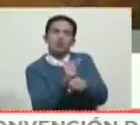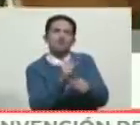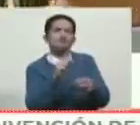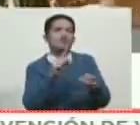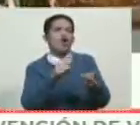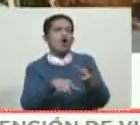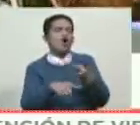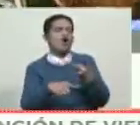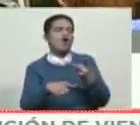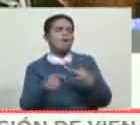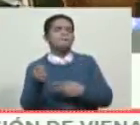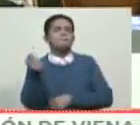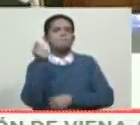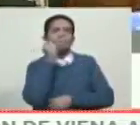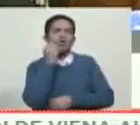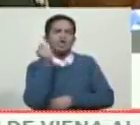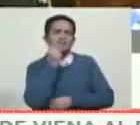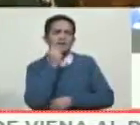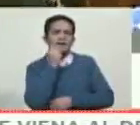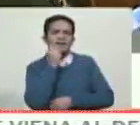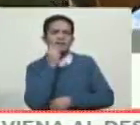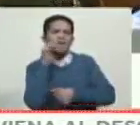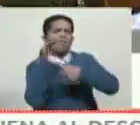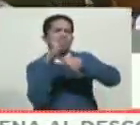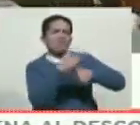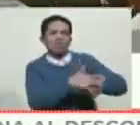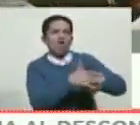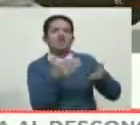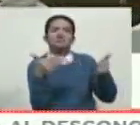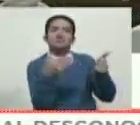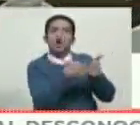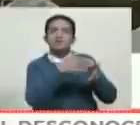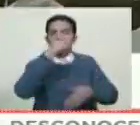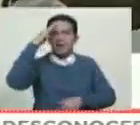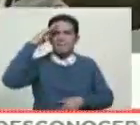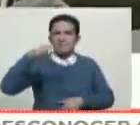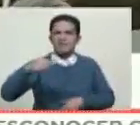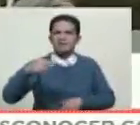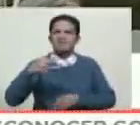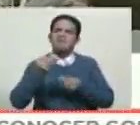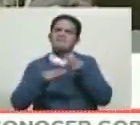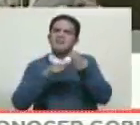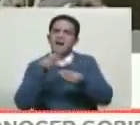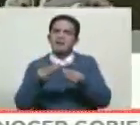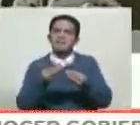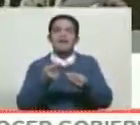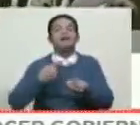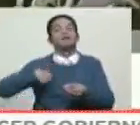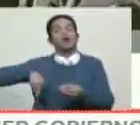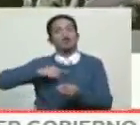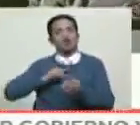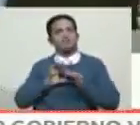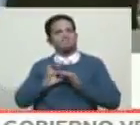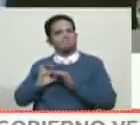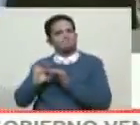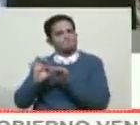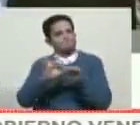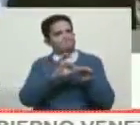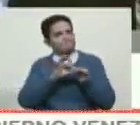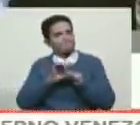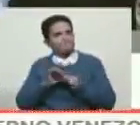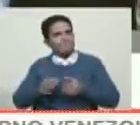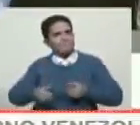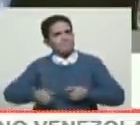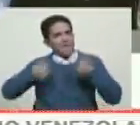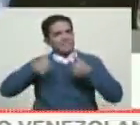arremeter contra nuestra Fuerza Armada, lo que logrará es cohesionarnos cada día más, más unidos.